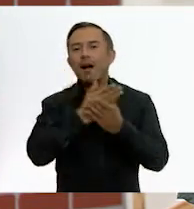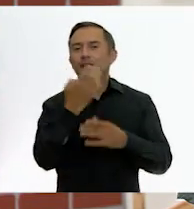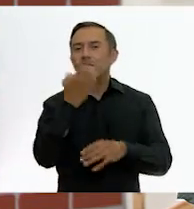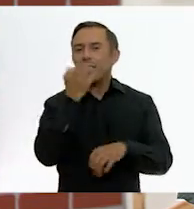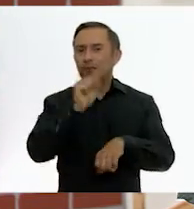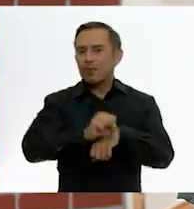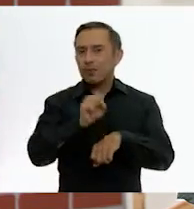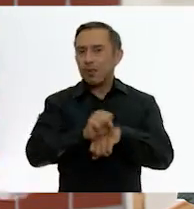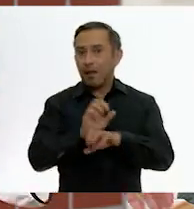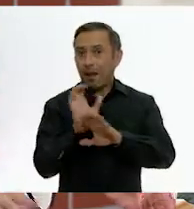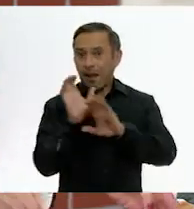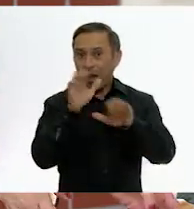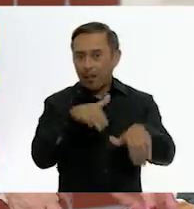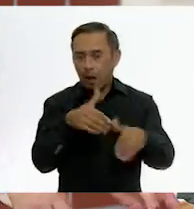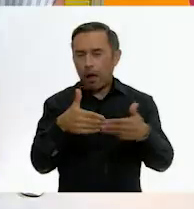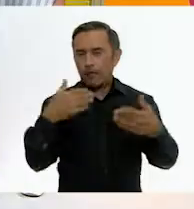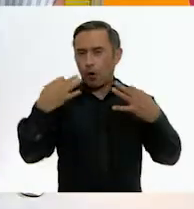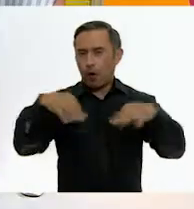secundaria